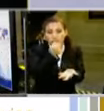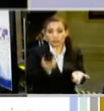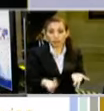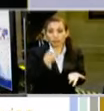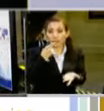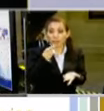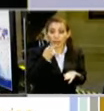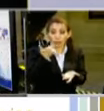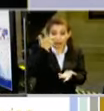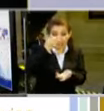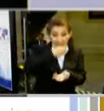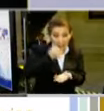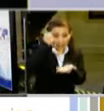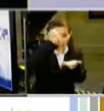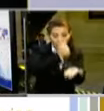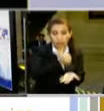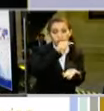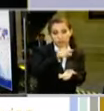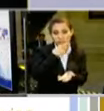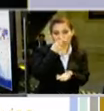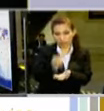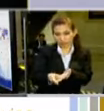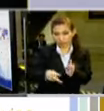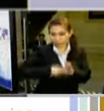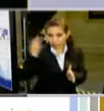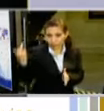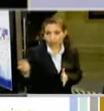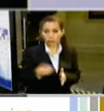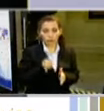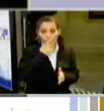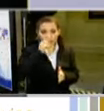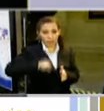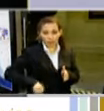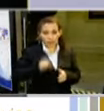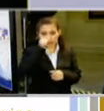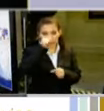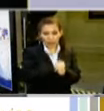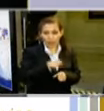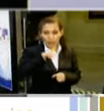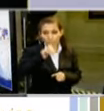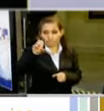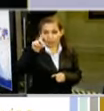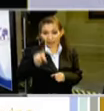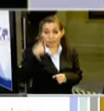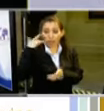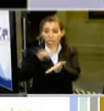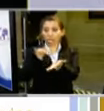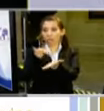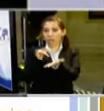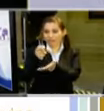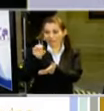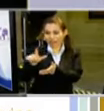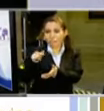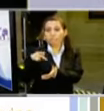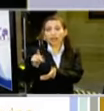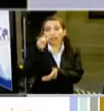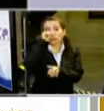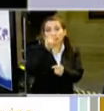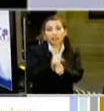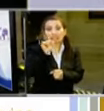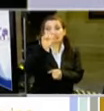de presupuesto, sí déjenme reiterar, y no nos dijo el secretario Meade que viniéramos a abogar por él, pero que la Secretaría